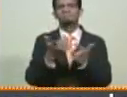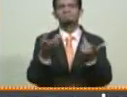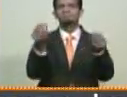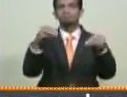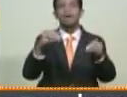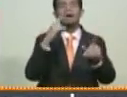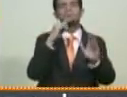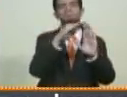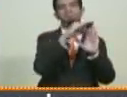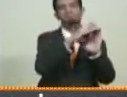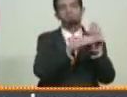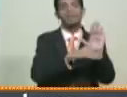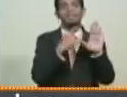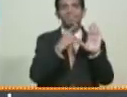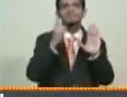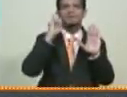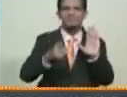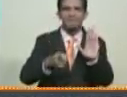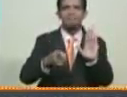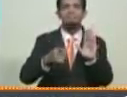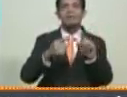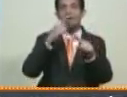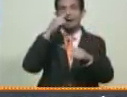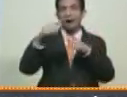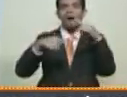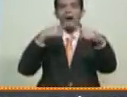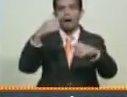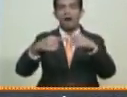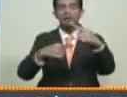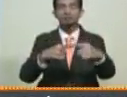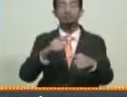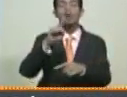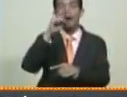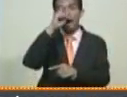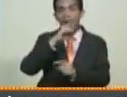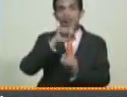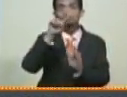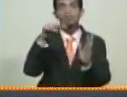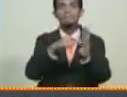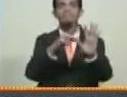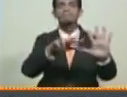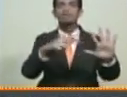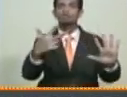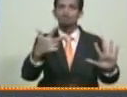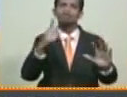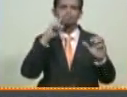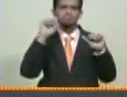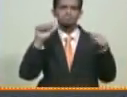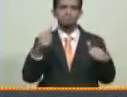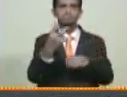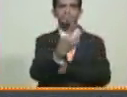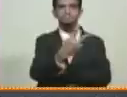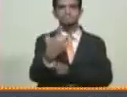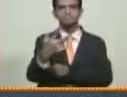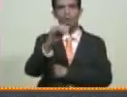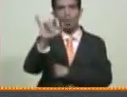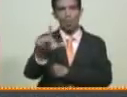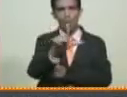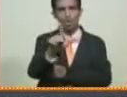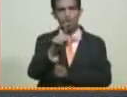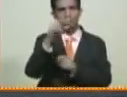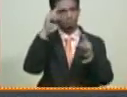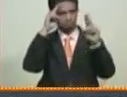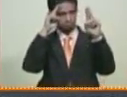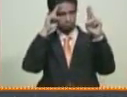partido, en este año 2018. Y lo vamos a hacer el 28 de julio en reconocimiento y homenaje a